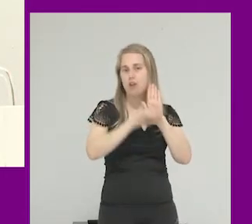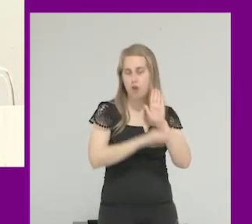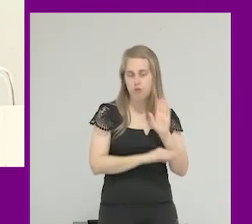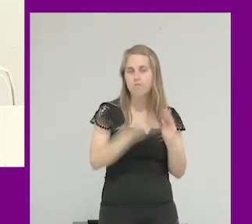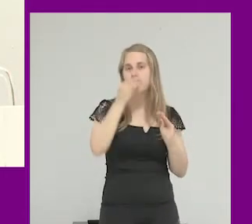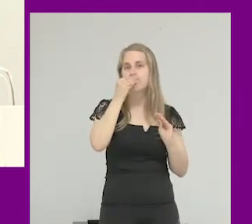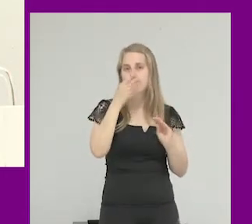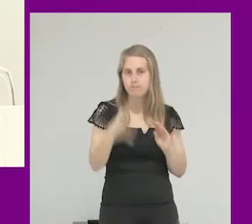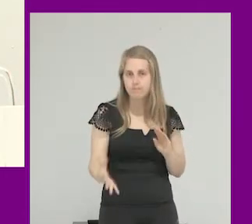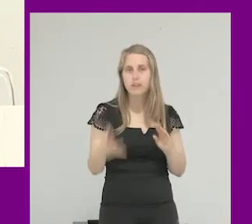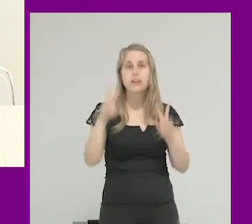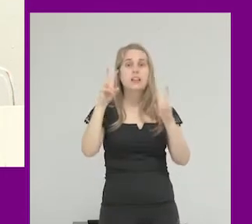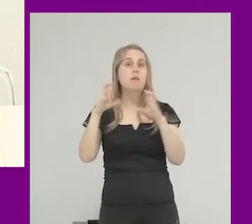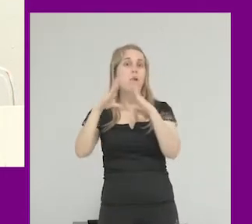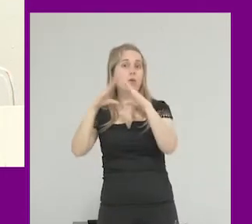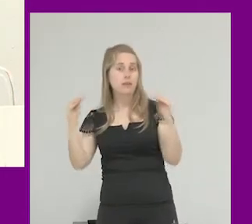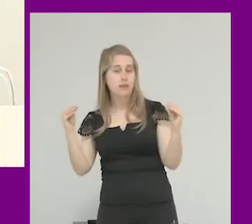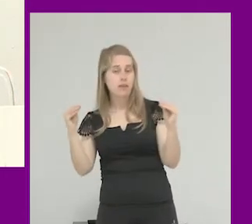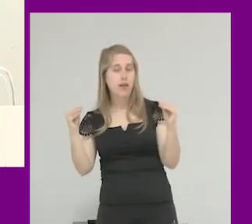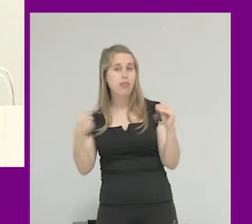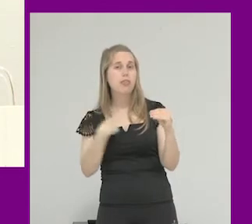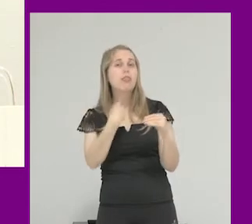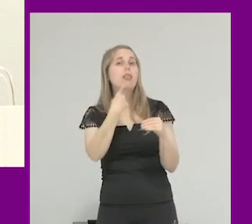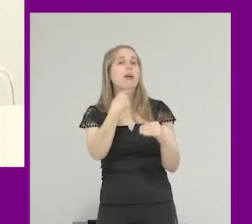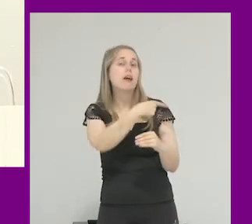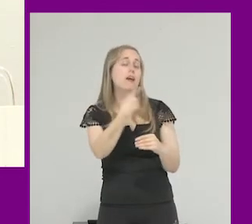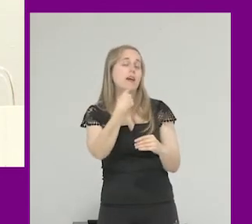y en clave universitaria dijo que